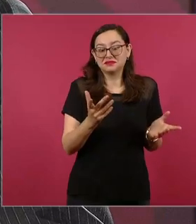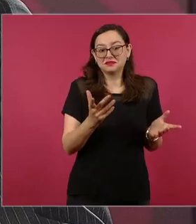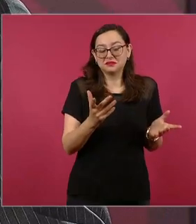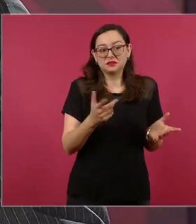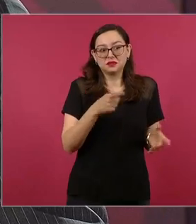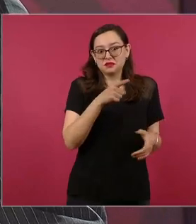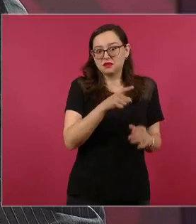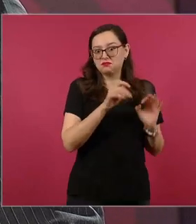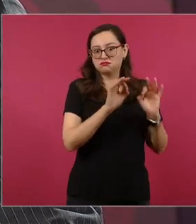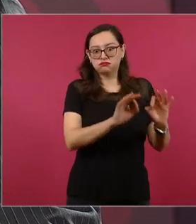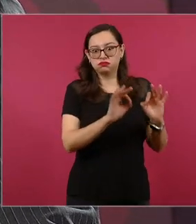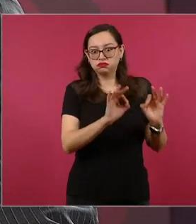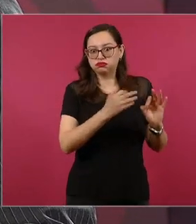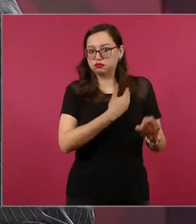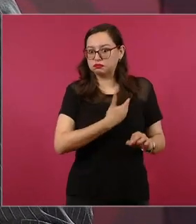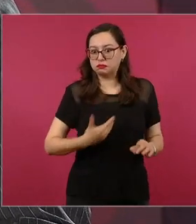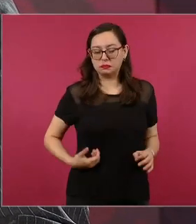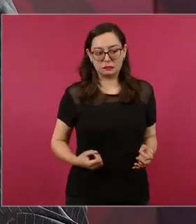del siglo XX